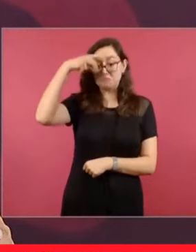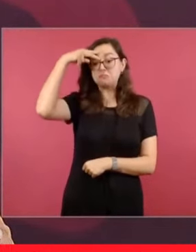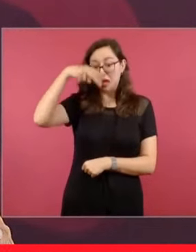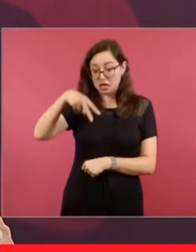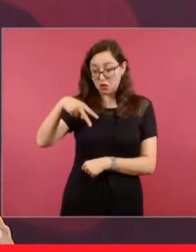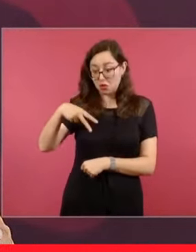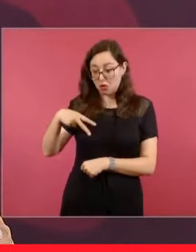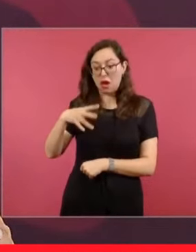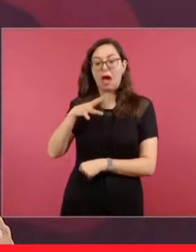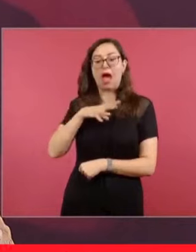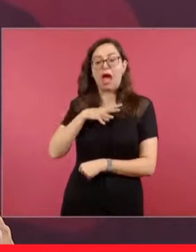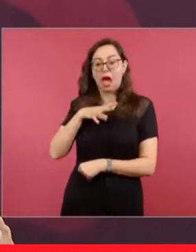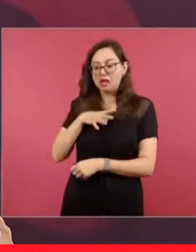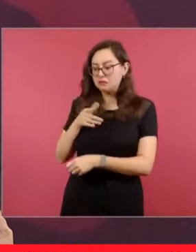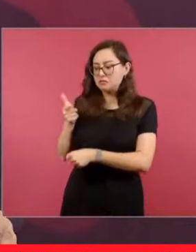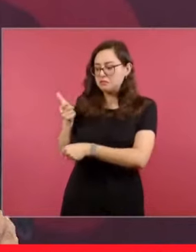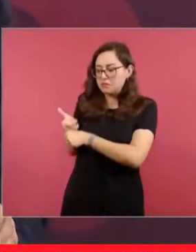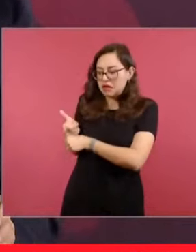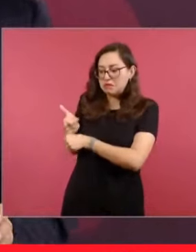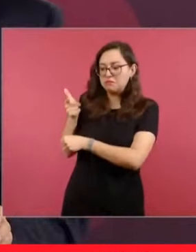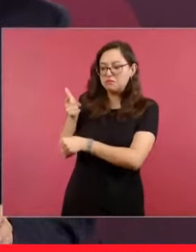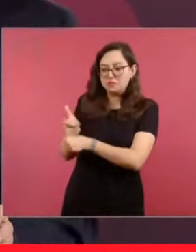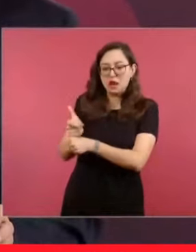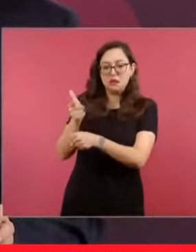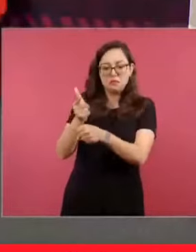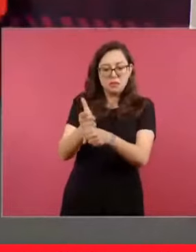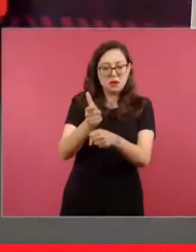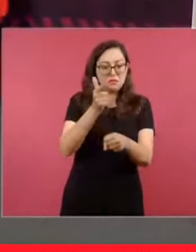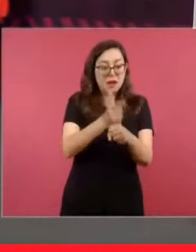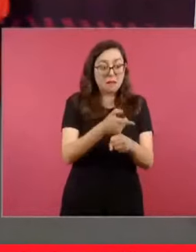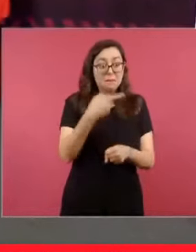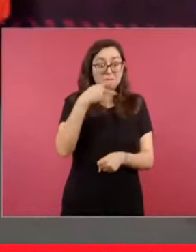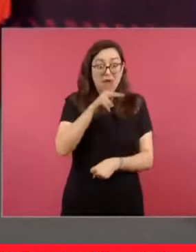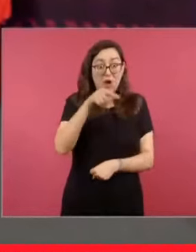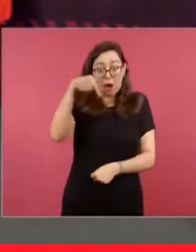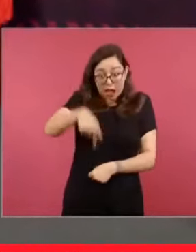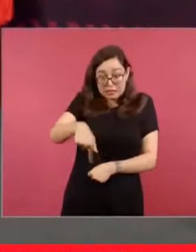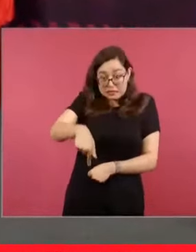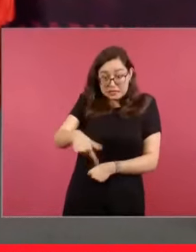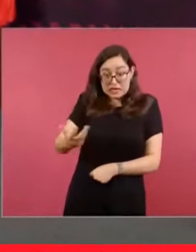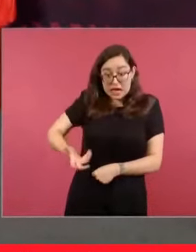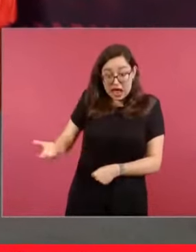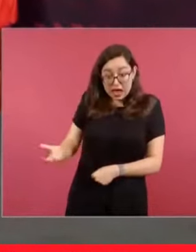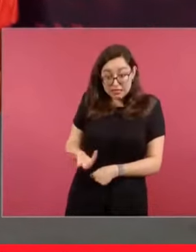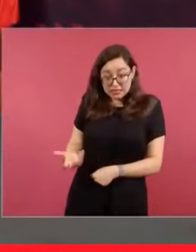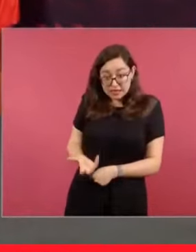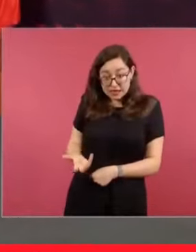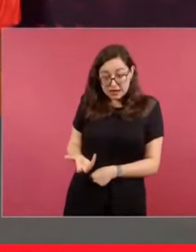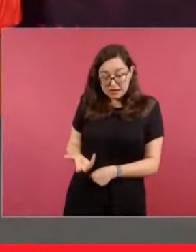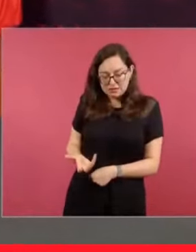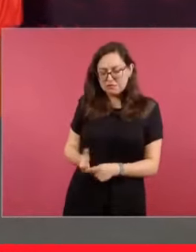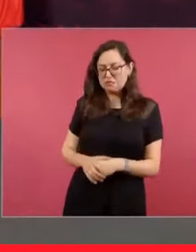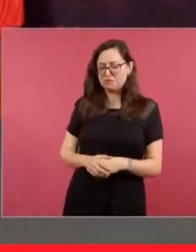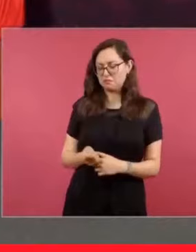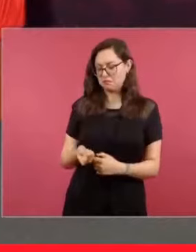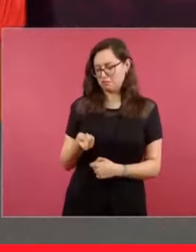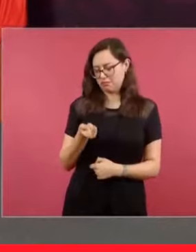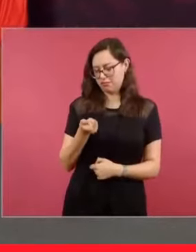eh muy poco elaborado en México pero sí